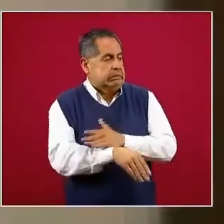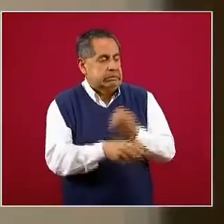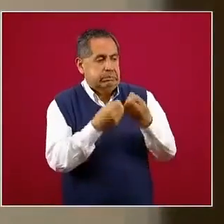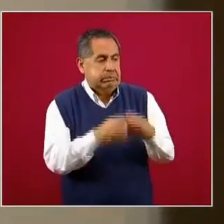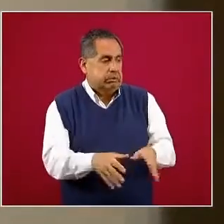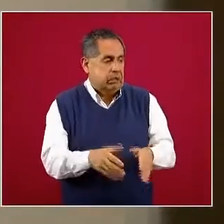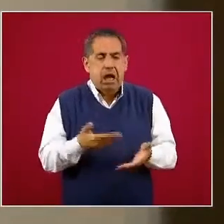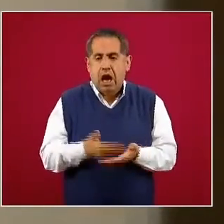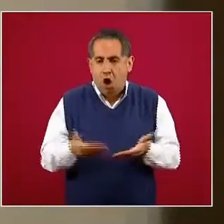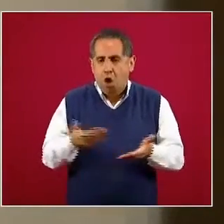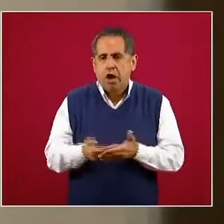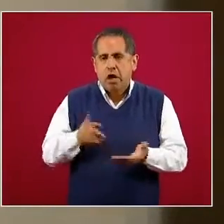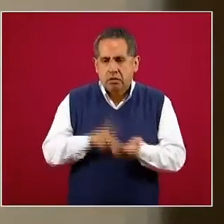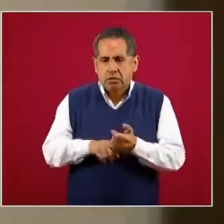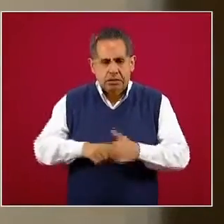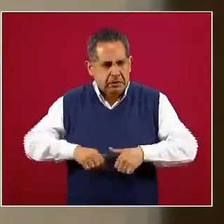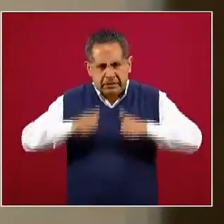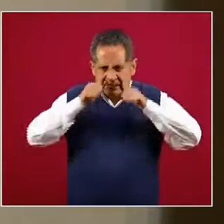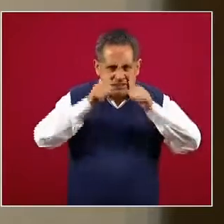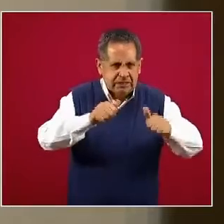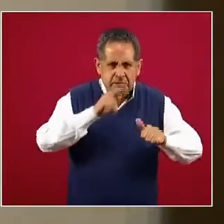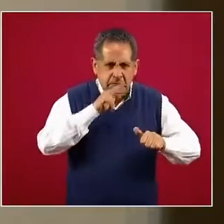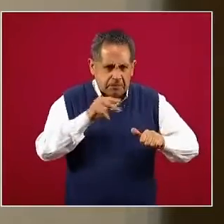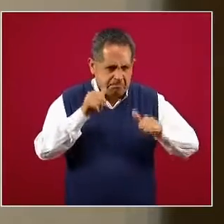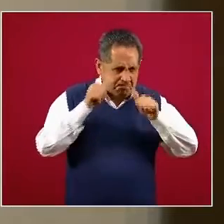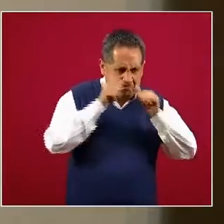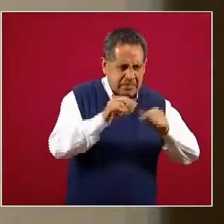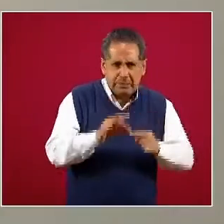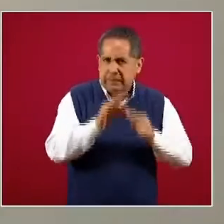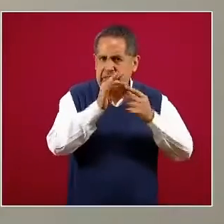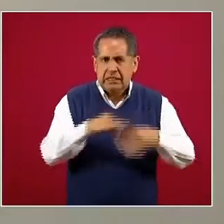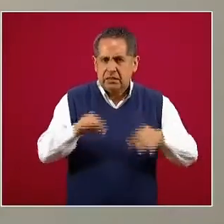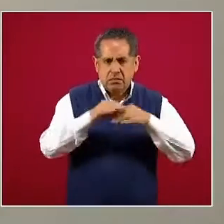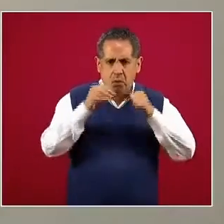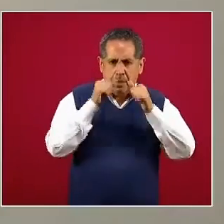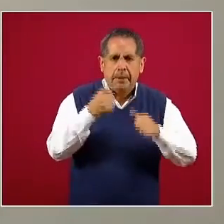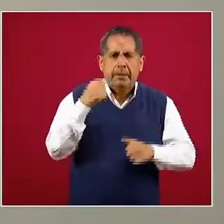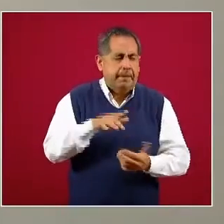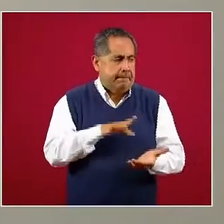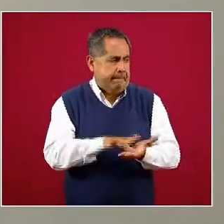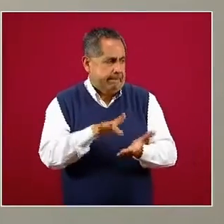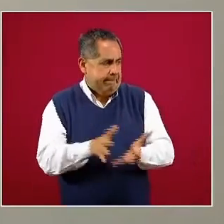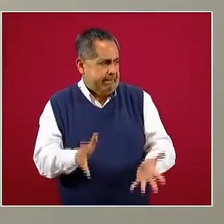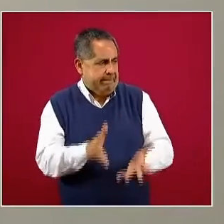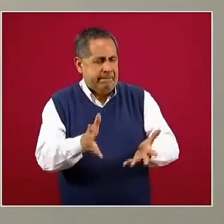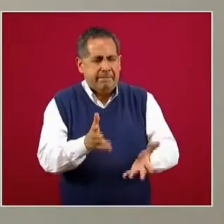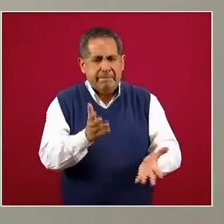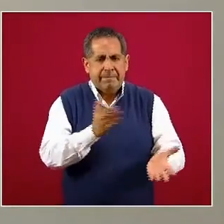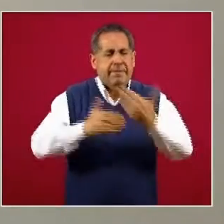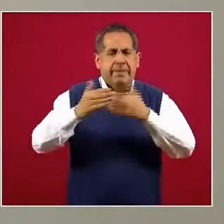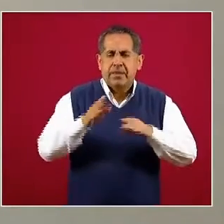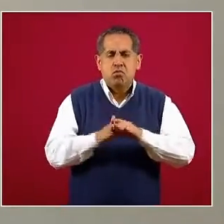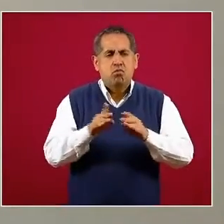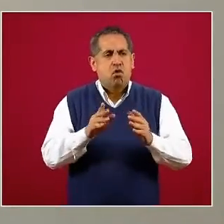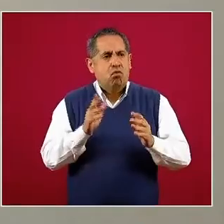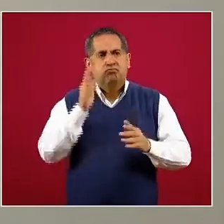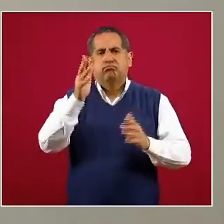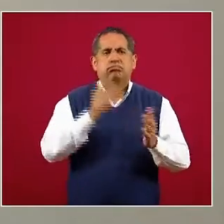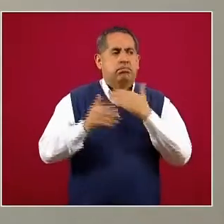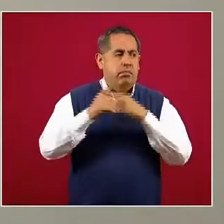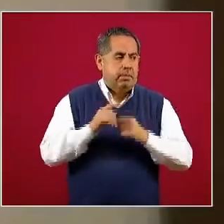apoyar no solamente la producción de alimentos, sino una transición hacia producción de alimentos saludables y